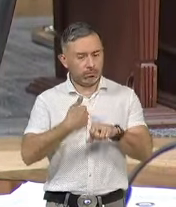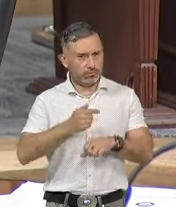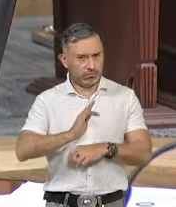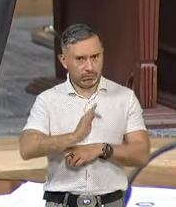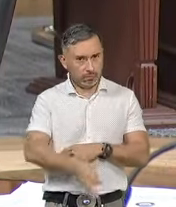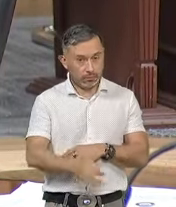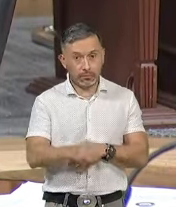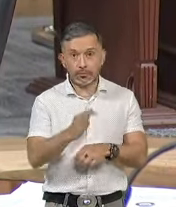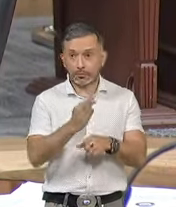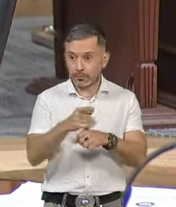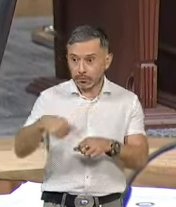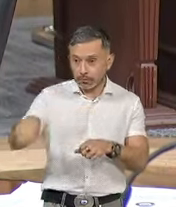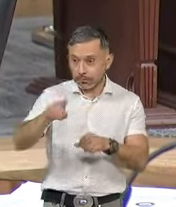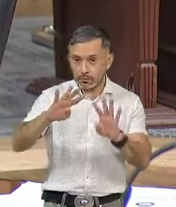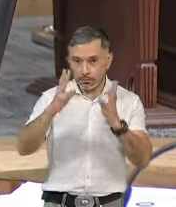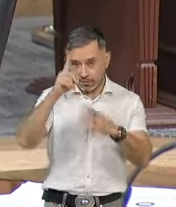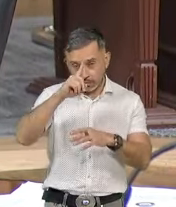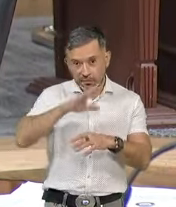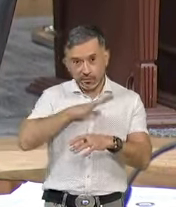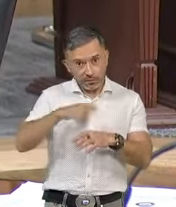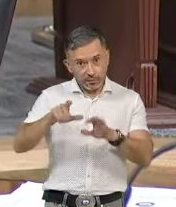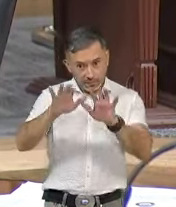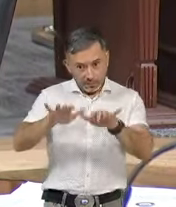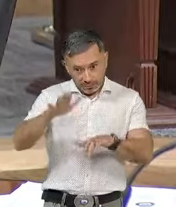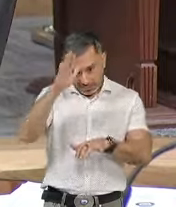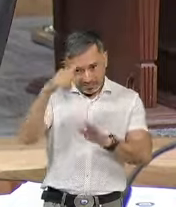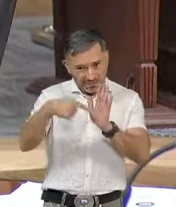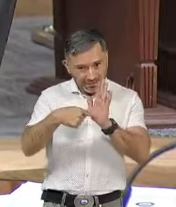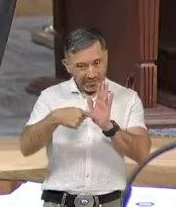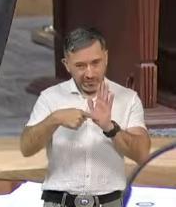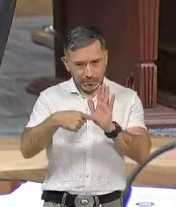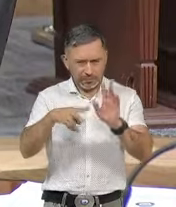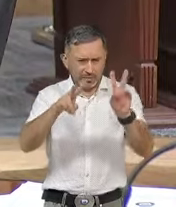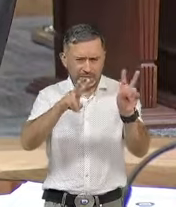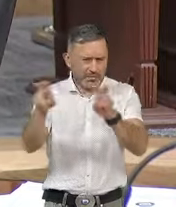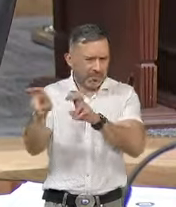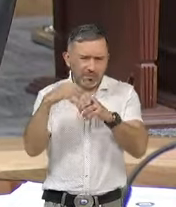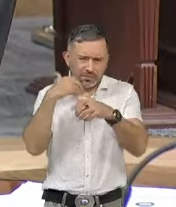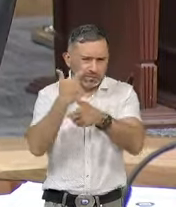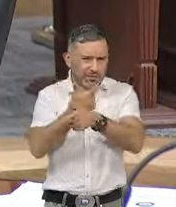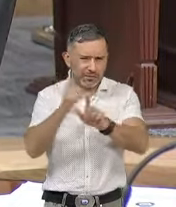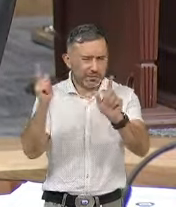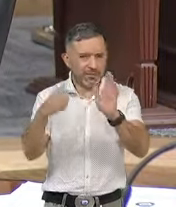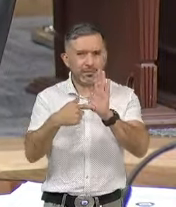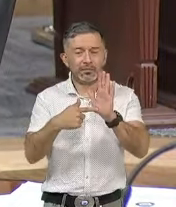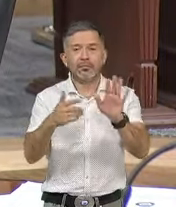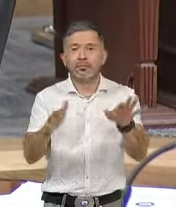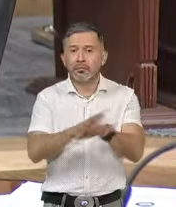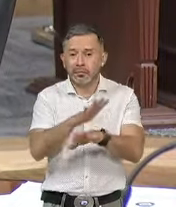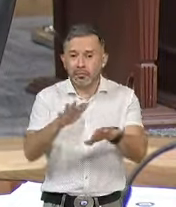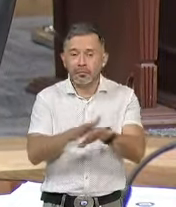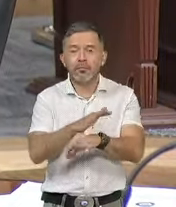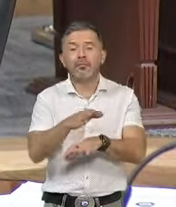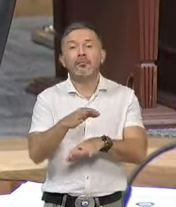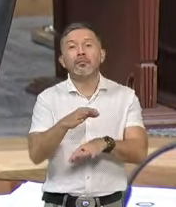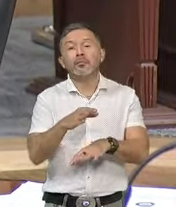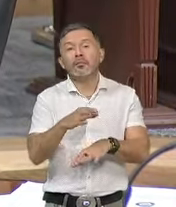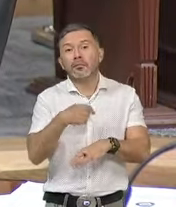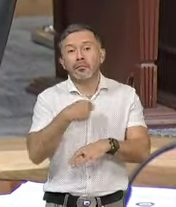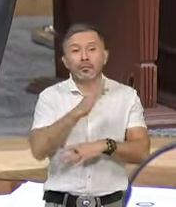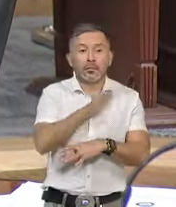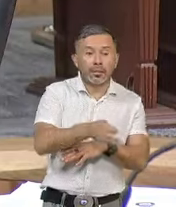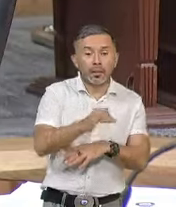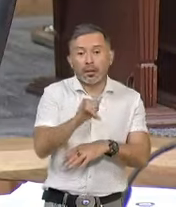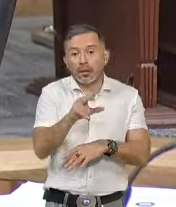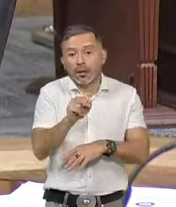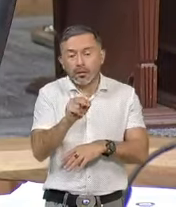si es un acuerdo del Consejo general el que sea la forma de modificarlo cuando se toma me guste o no por mayoría de